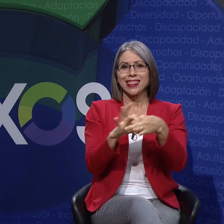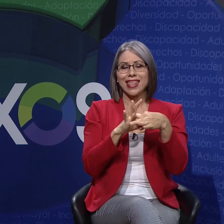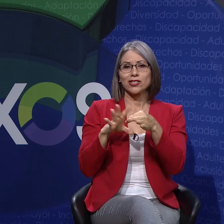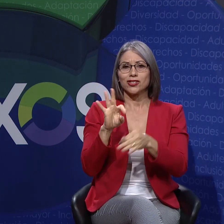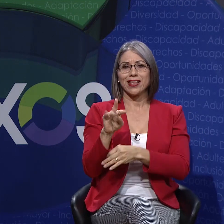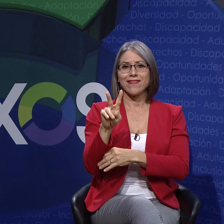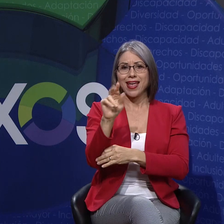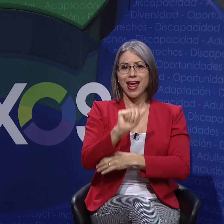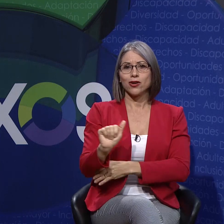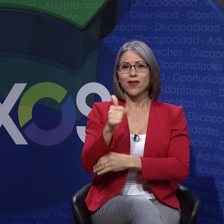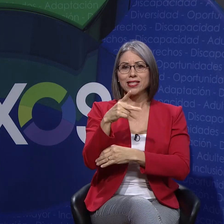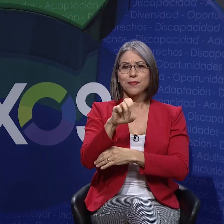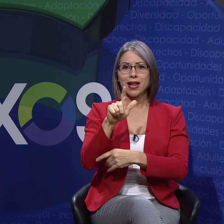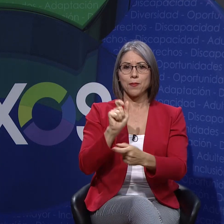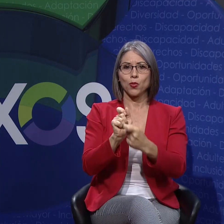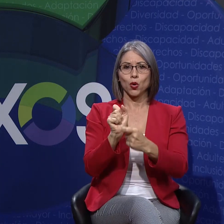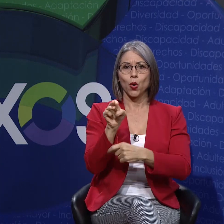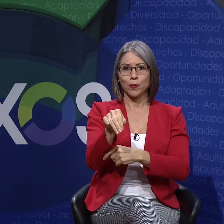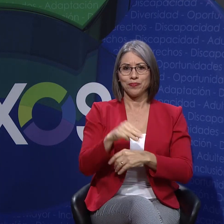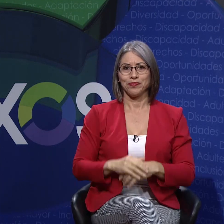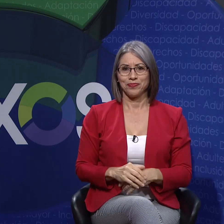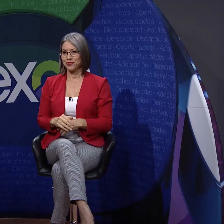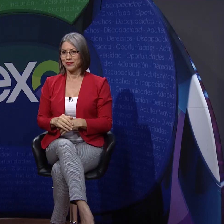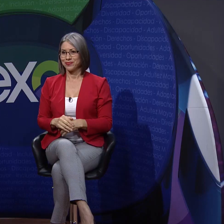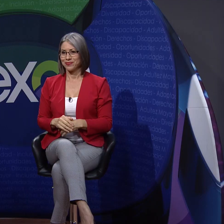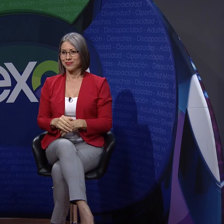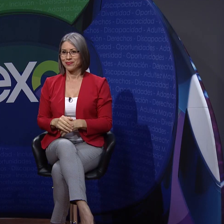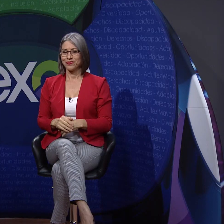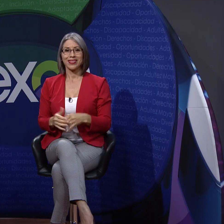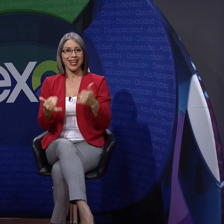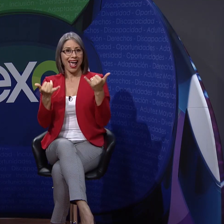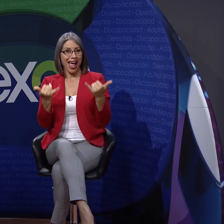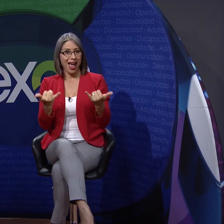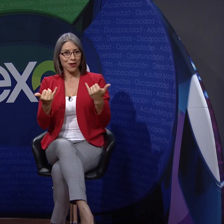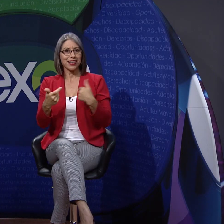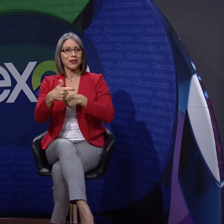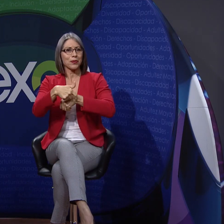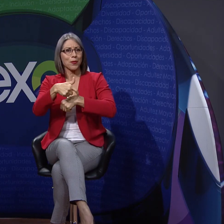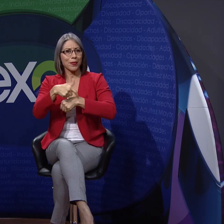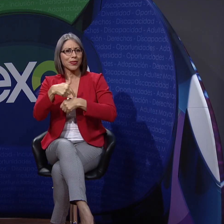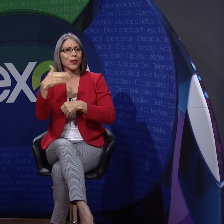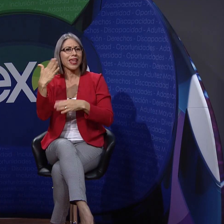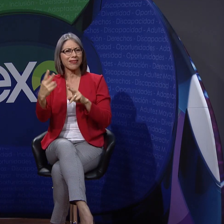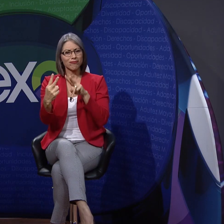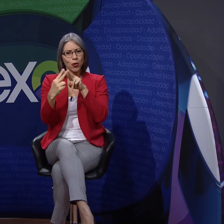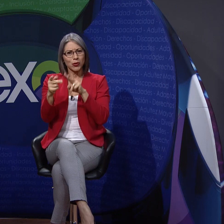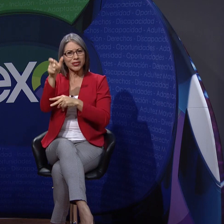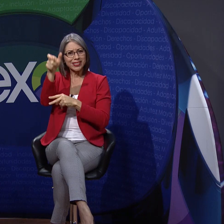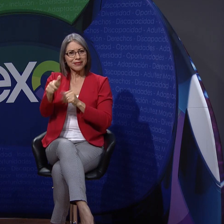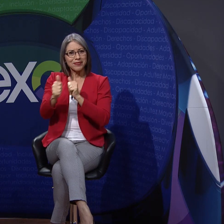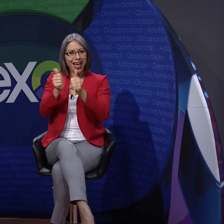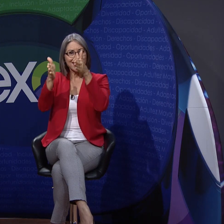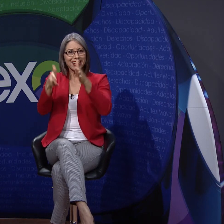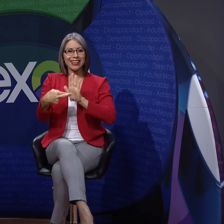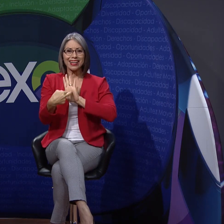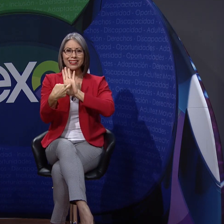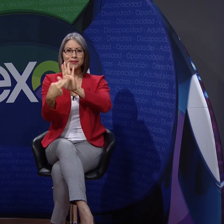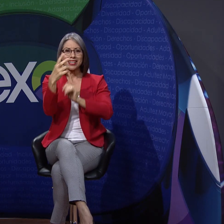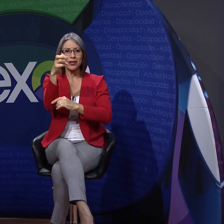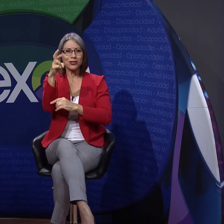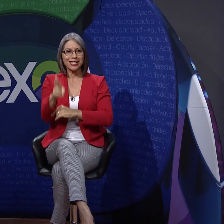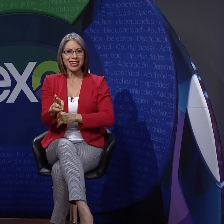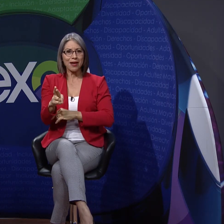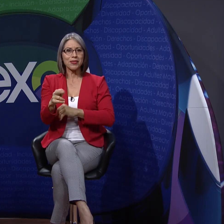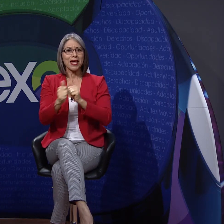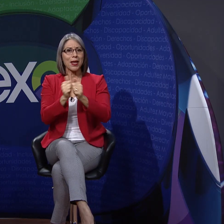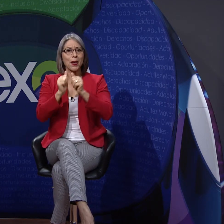nexostv.gmail.com Ahora llegó el momento de conocer a un atleta que representará a Costa Rica